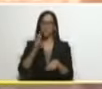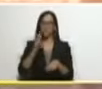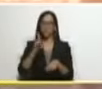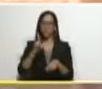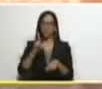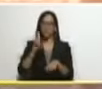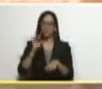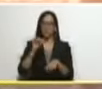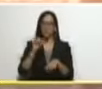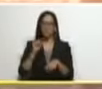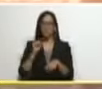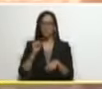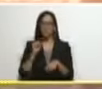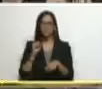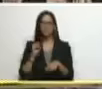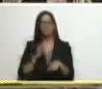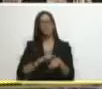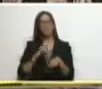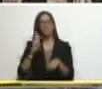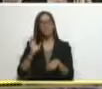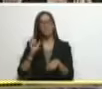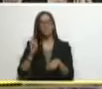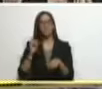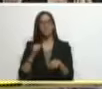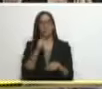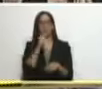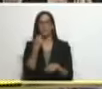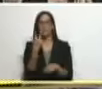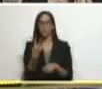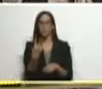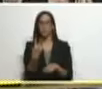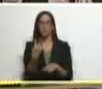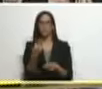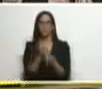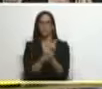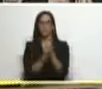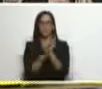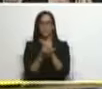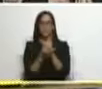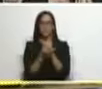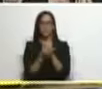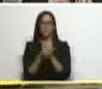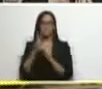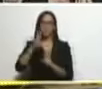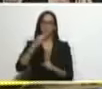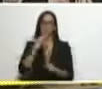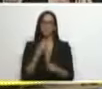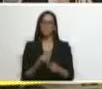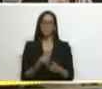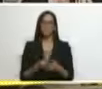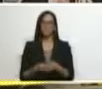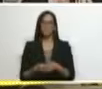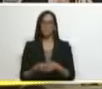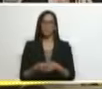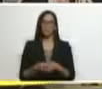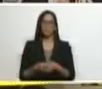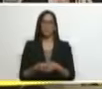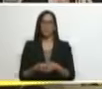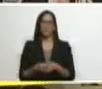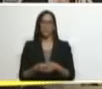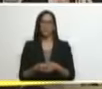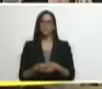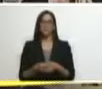Beatriz, la pregunta 2 del referéndum del 3 de diciembre.